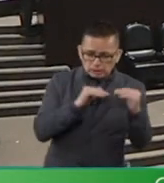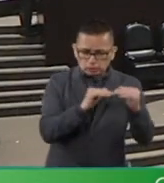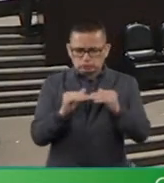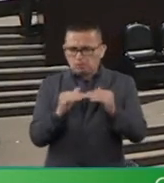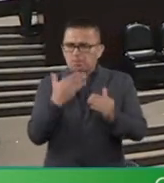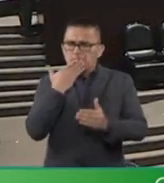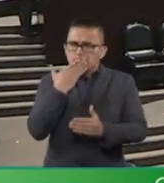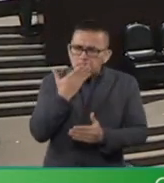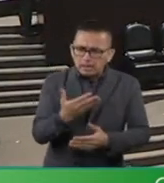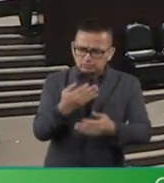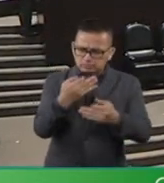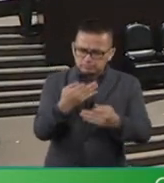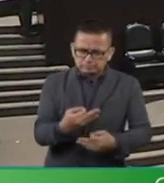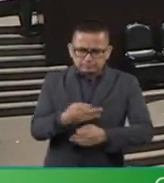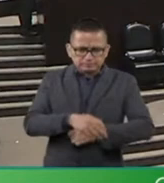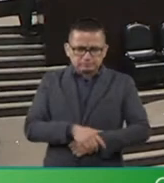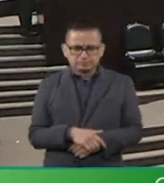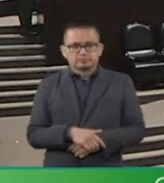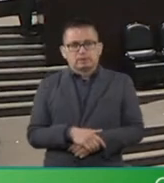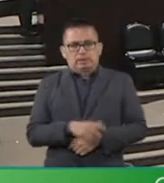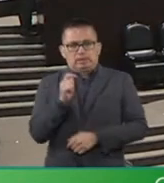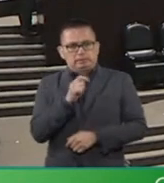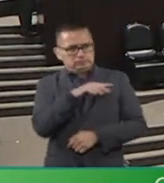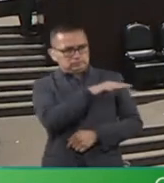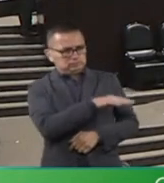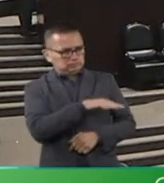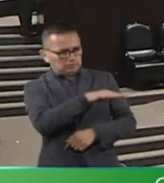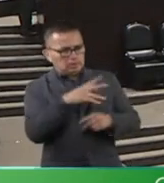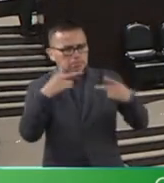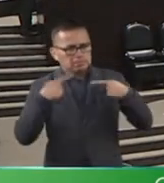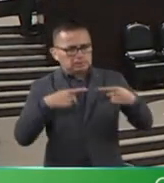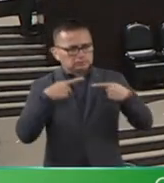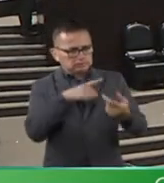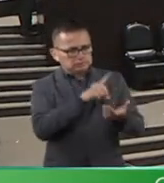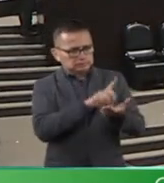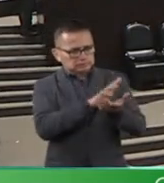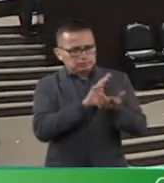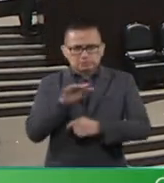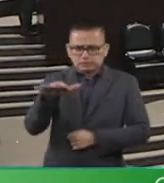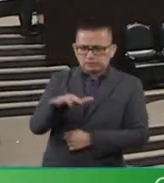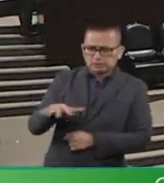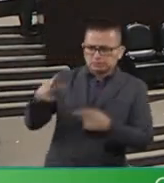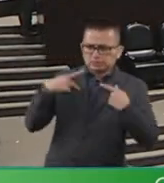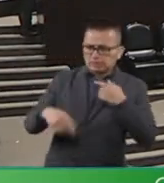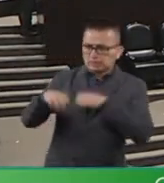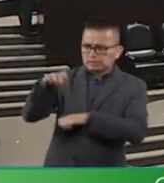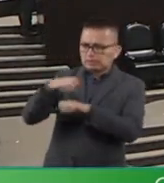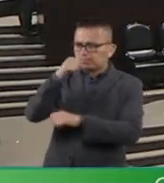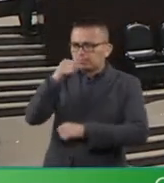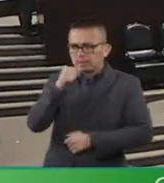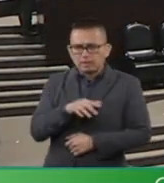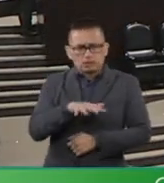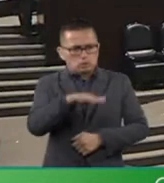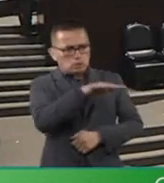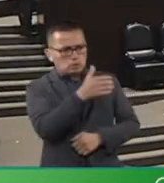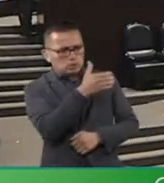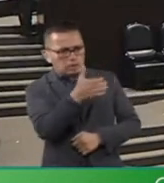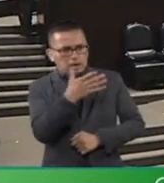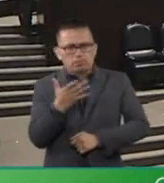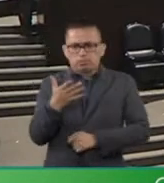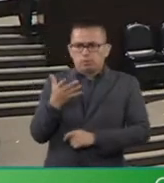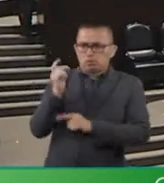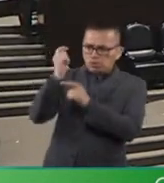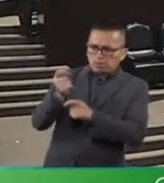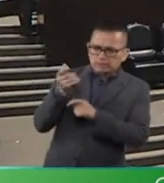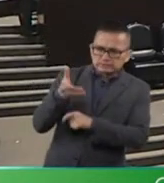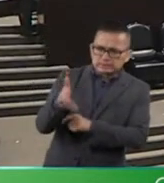Nuestros hermanos y hermanas con discapacidad, nuestros adultos mayores, nuestros campesinos y nuestros pescadores, quienes a